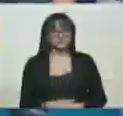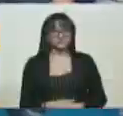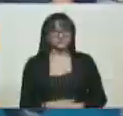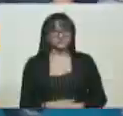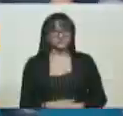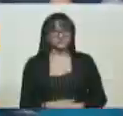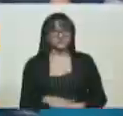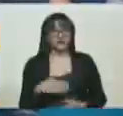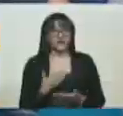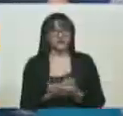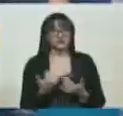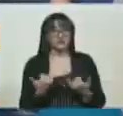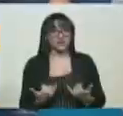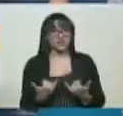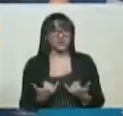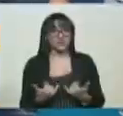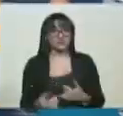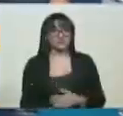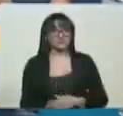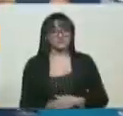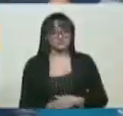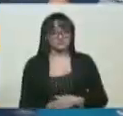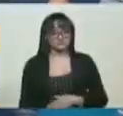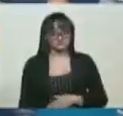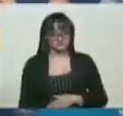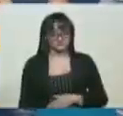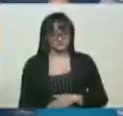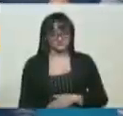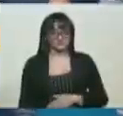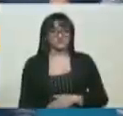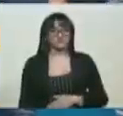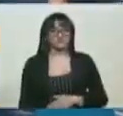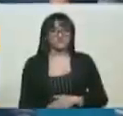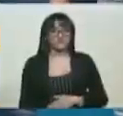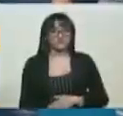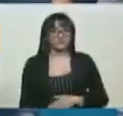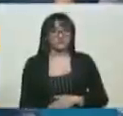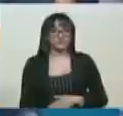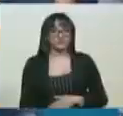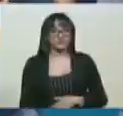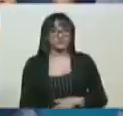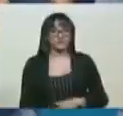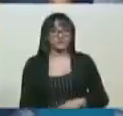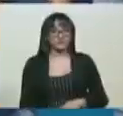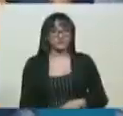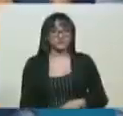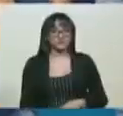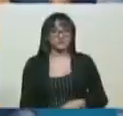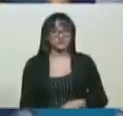Hasta el día de hoy se han incorporado al plan Chamba Juvenil